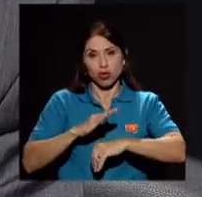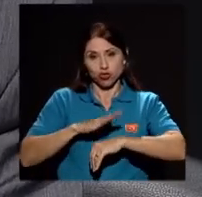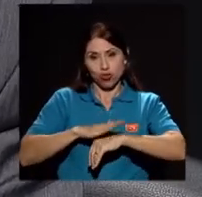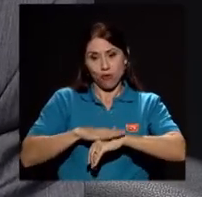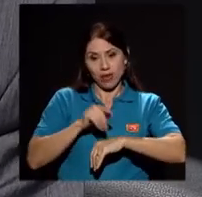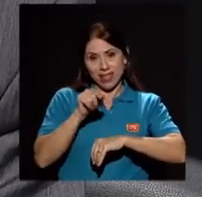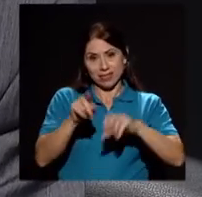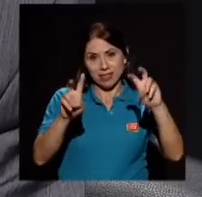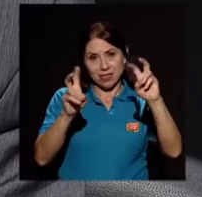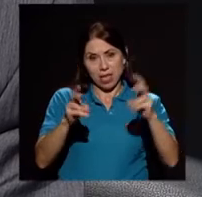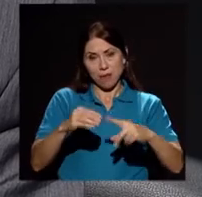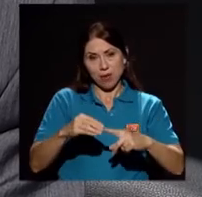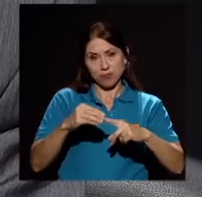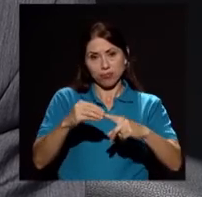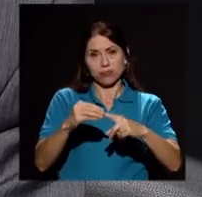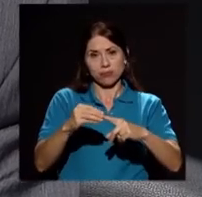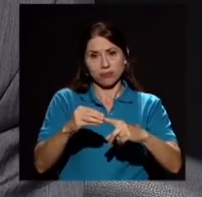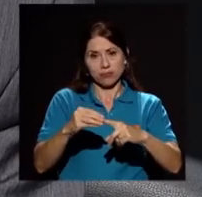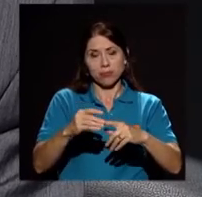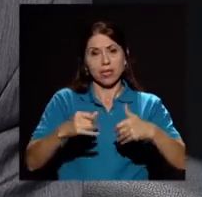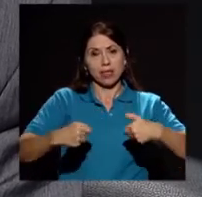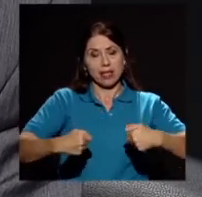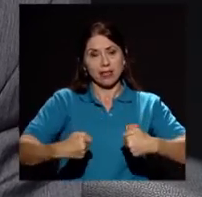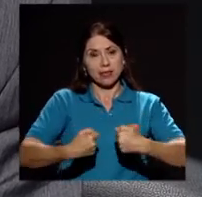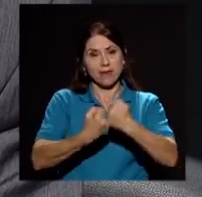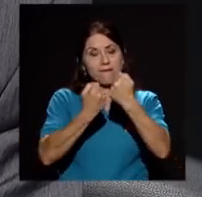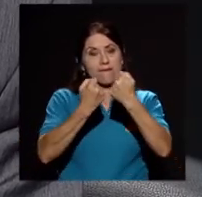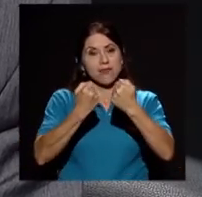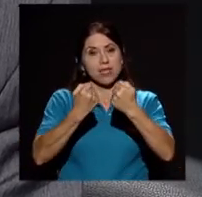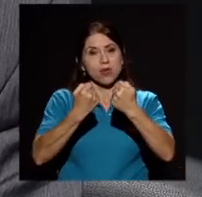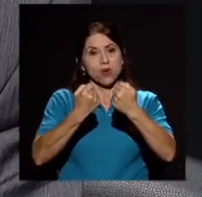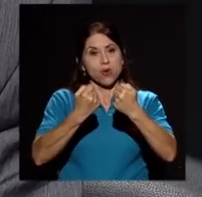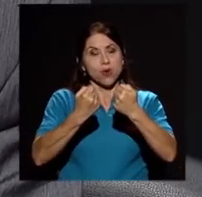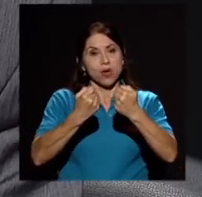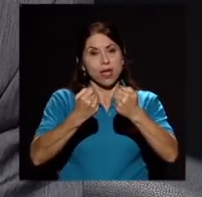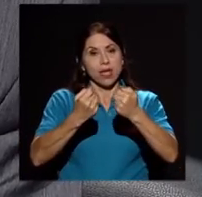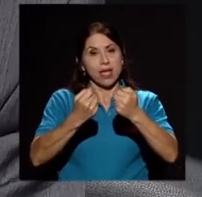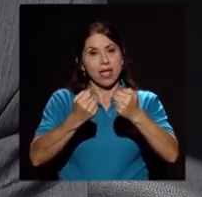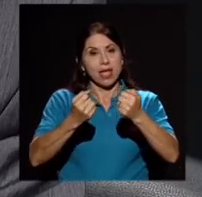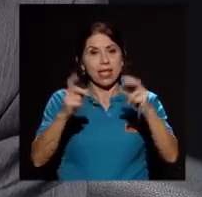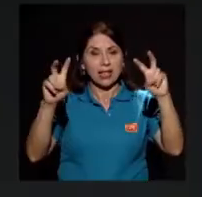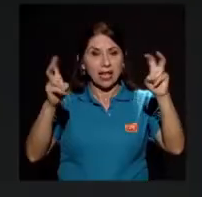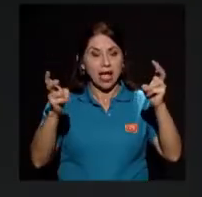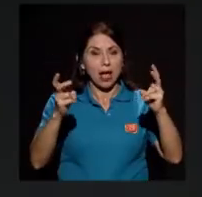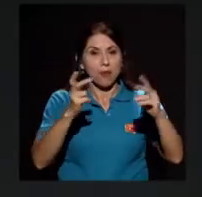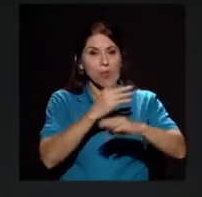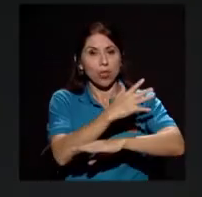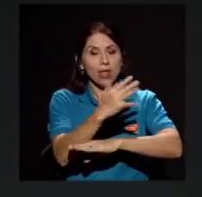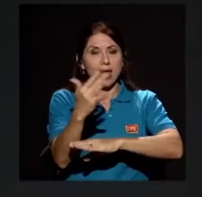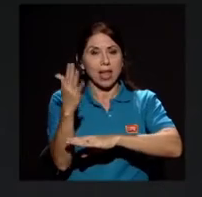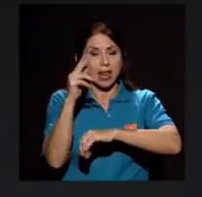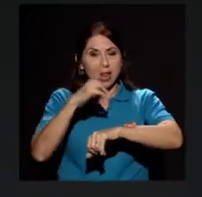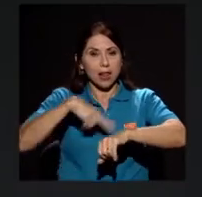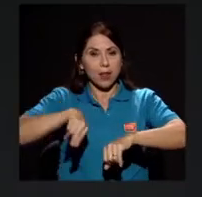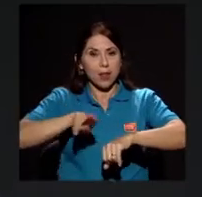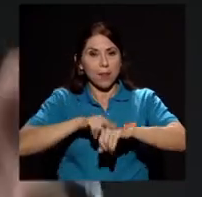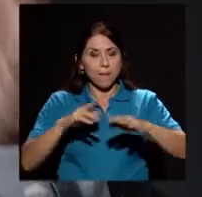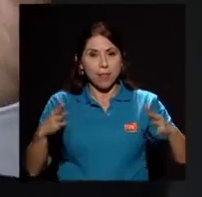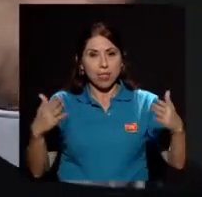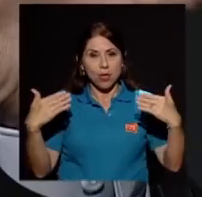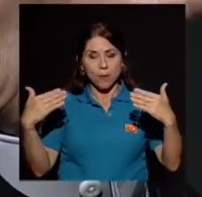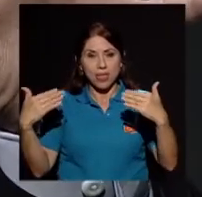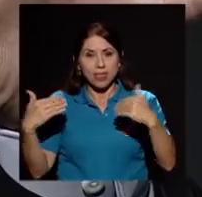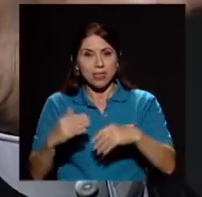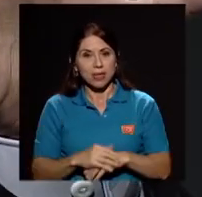tema fundamental del desafío en el campo del medio ambiente claro y este es un tema